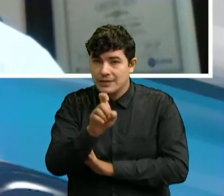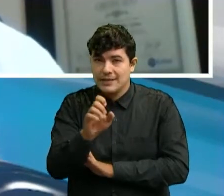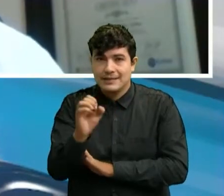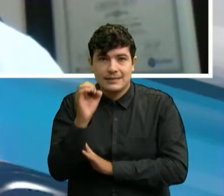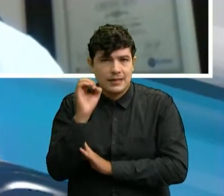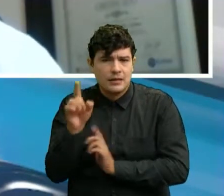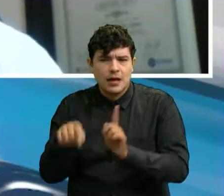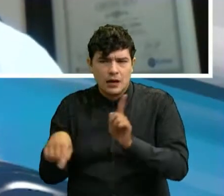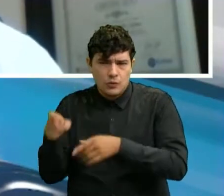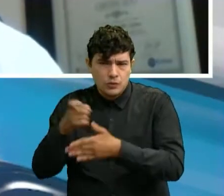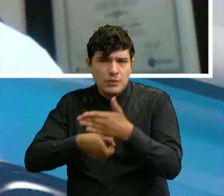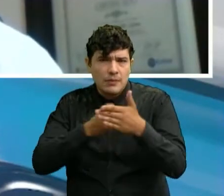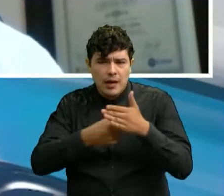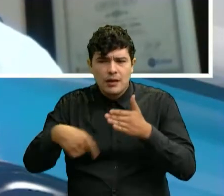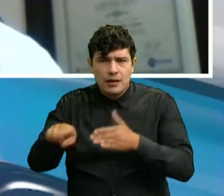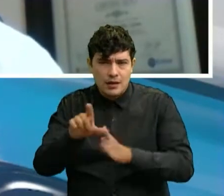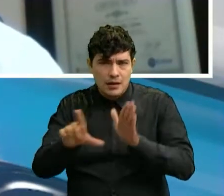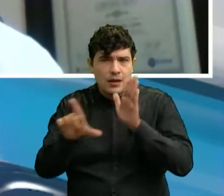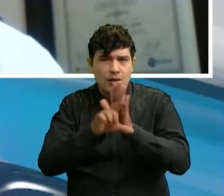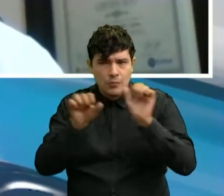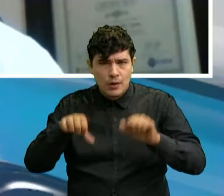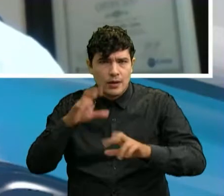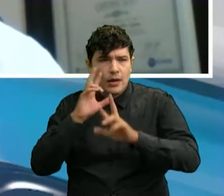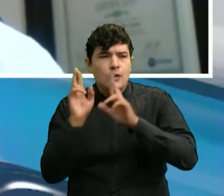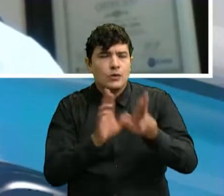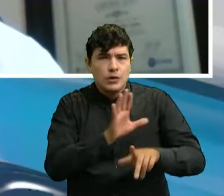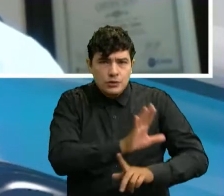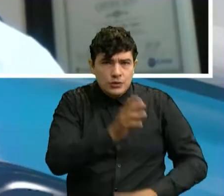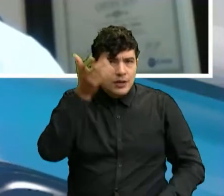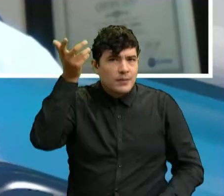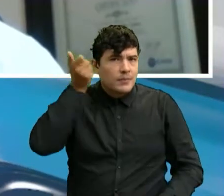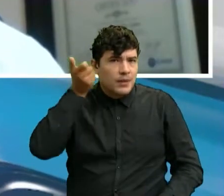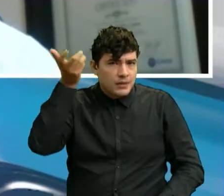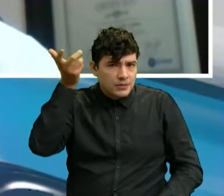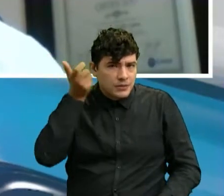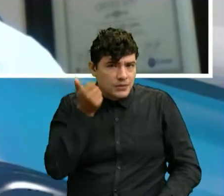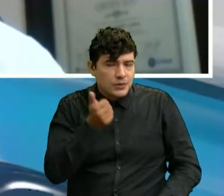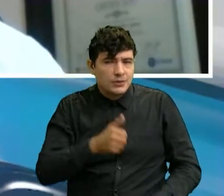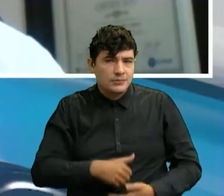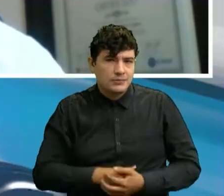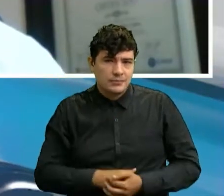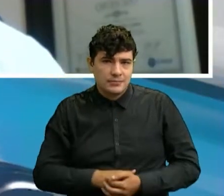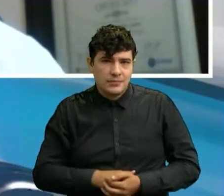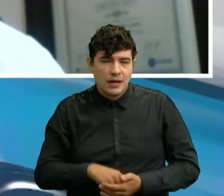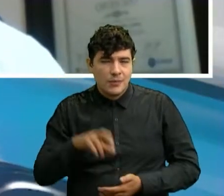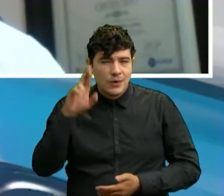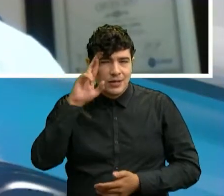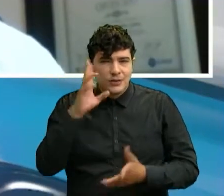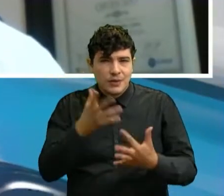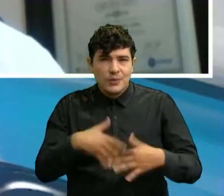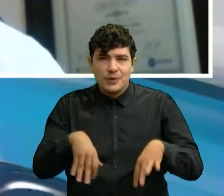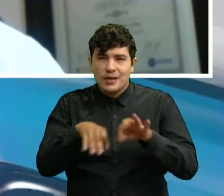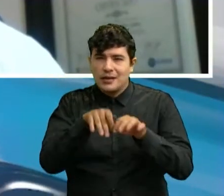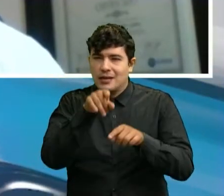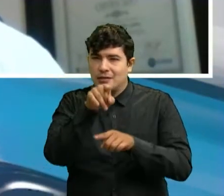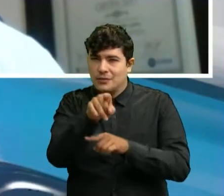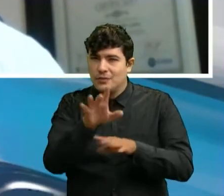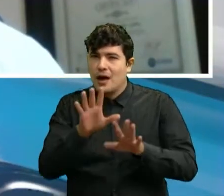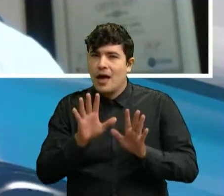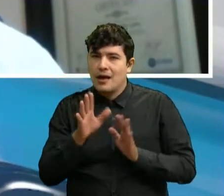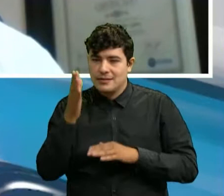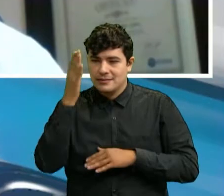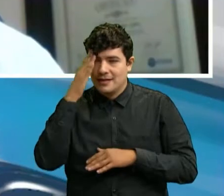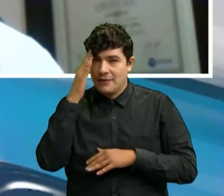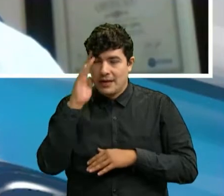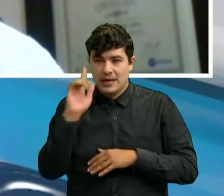respectivas modificaciones. Entonces es importante conocer cuál es el momento en el que se causa el derecho para